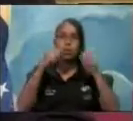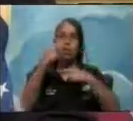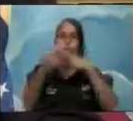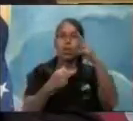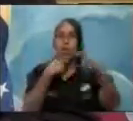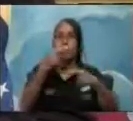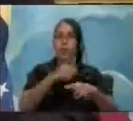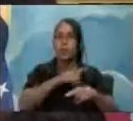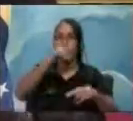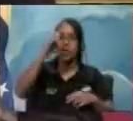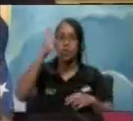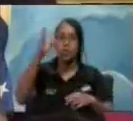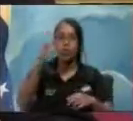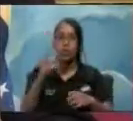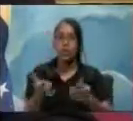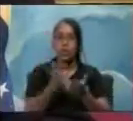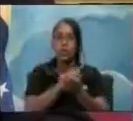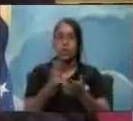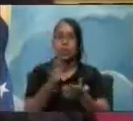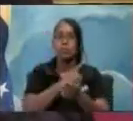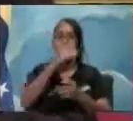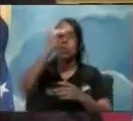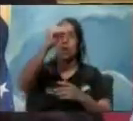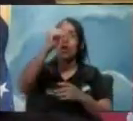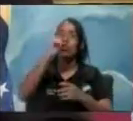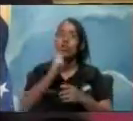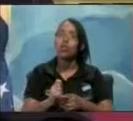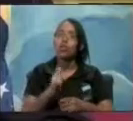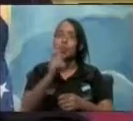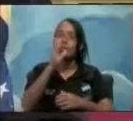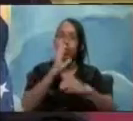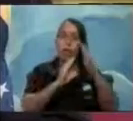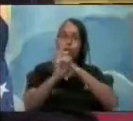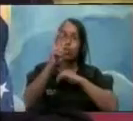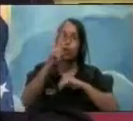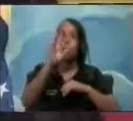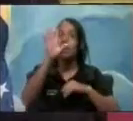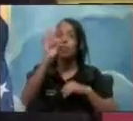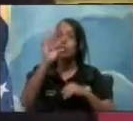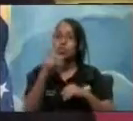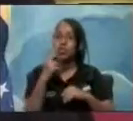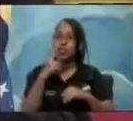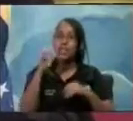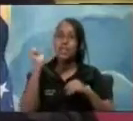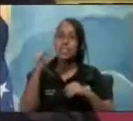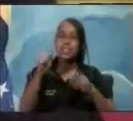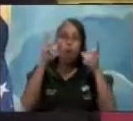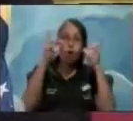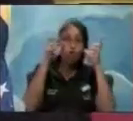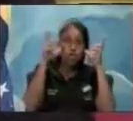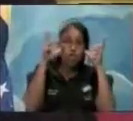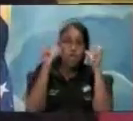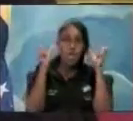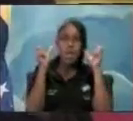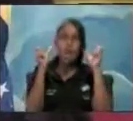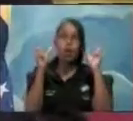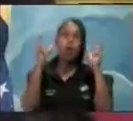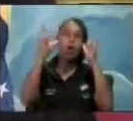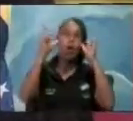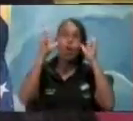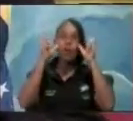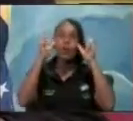Dios. En el libro de Deuteronomio capítulo 28, allí dice que si oyeres,